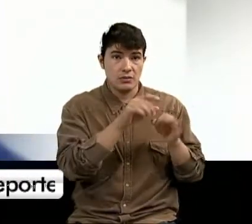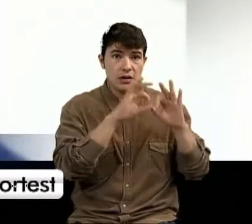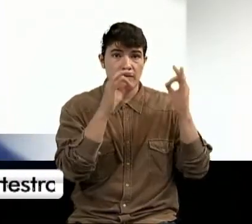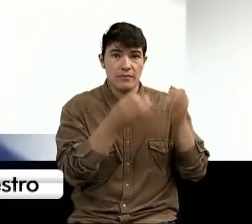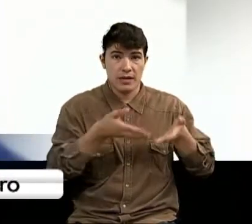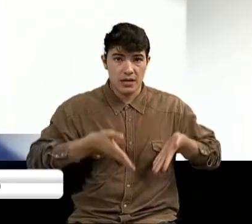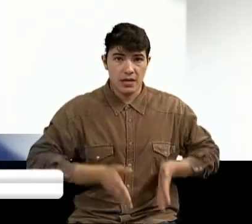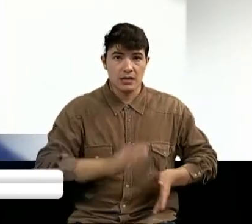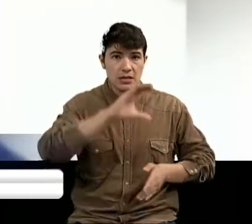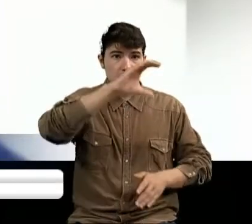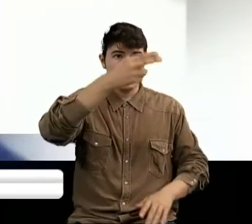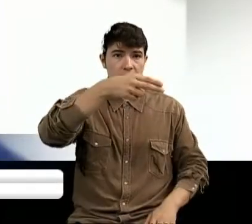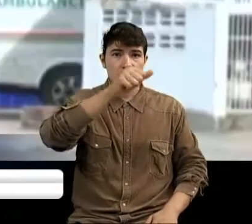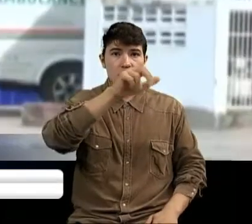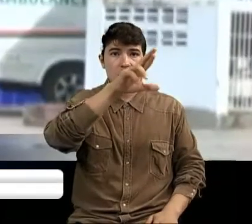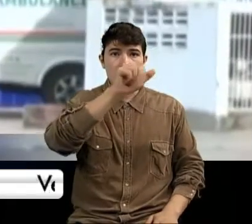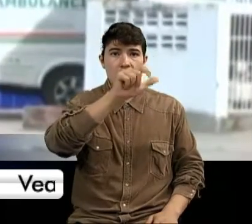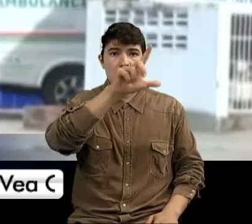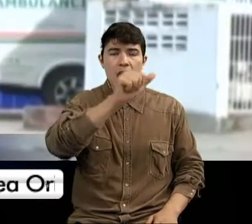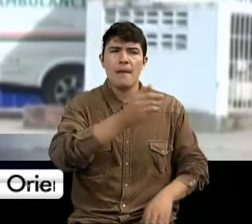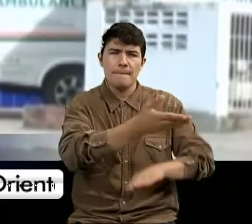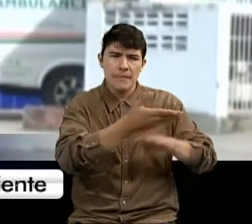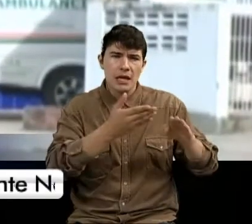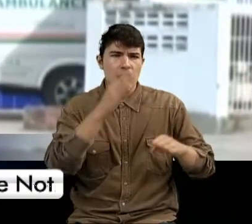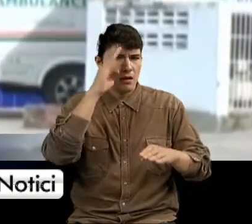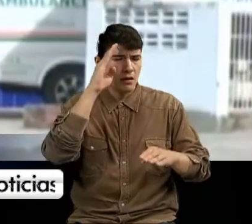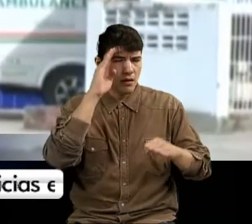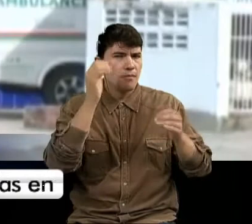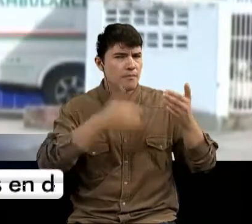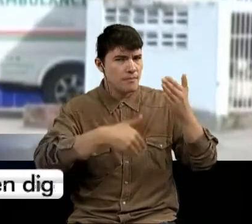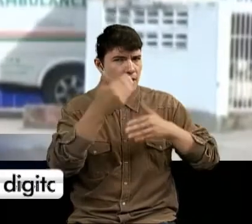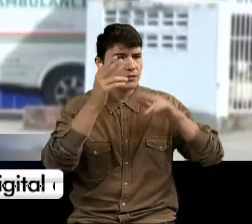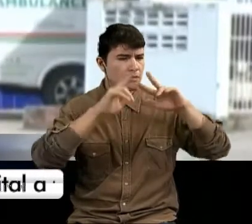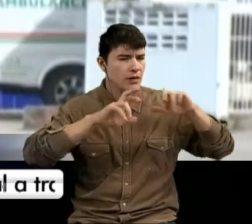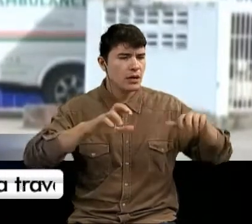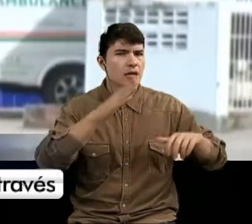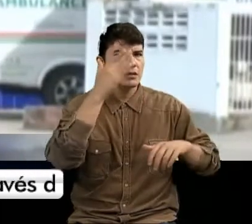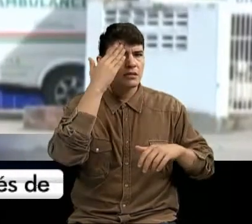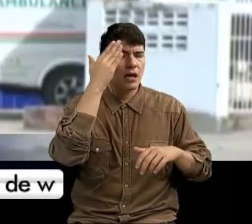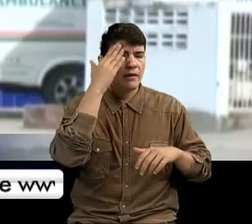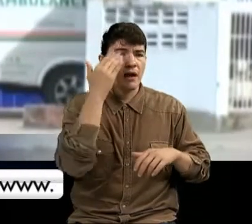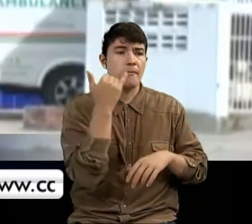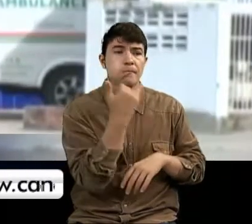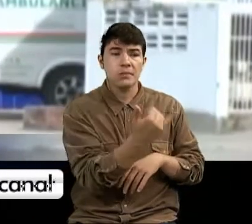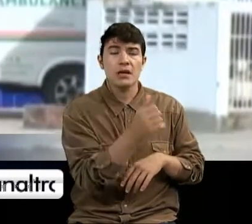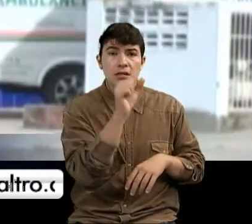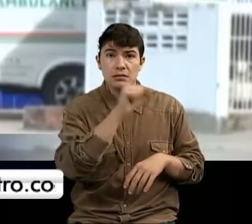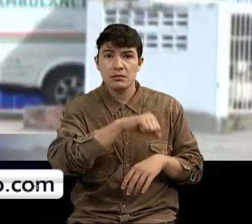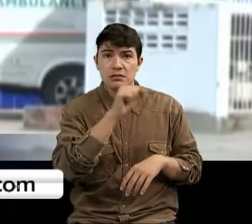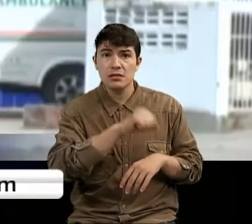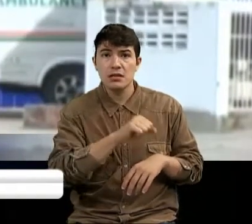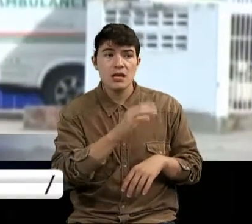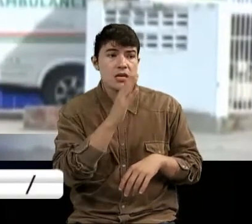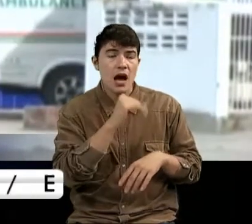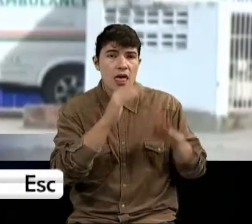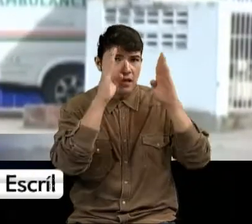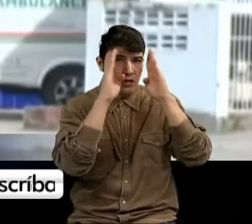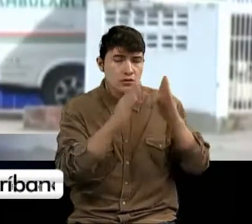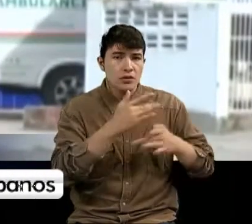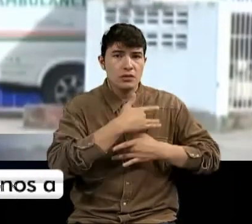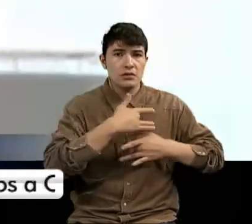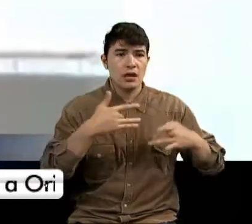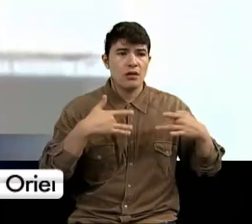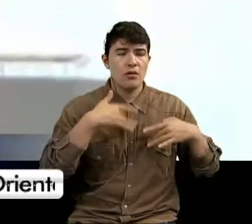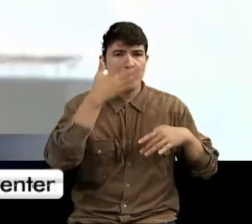de charalá solicitan a las autoridades competentes investigar este caso y determinar si existió negligencia por parte de la eps al